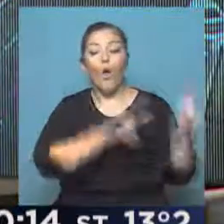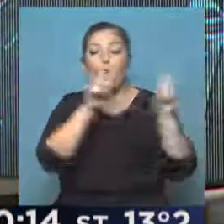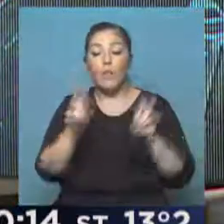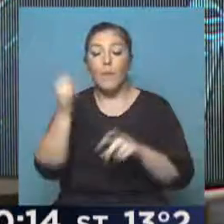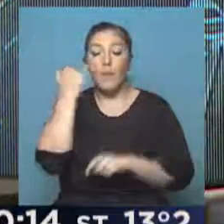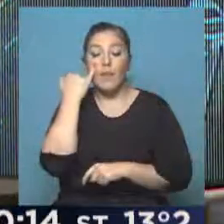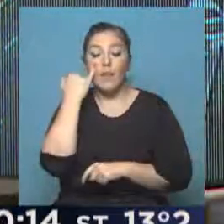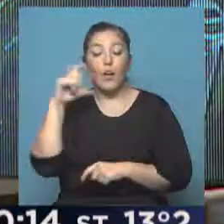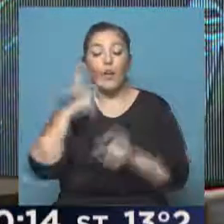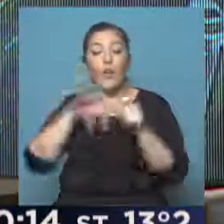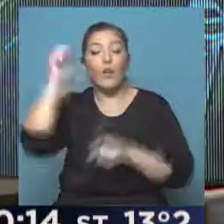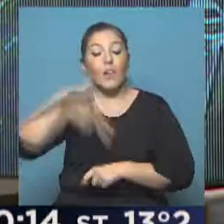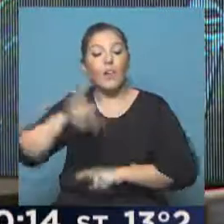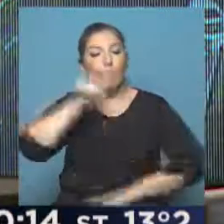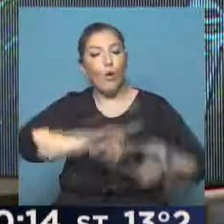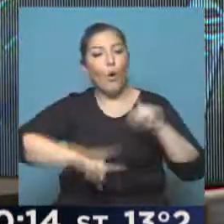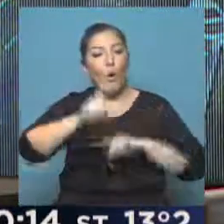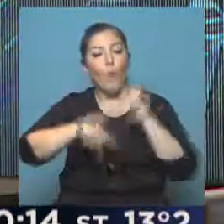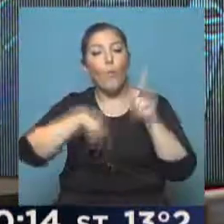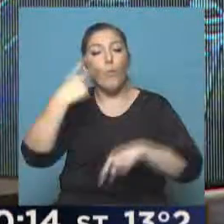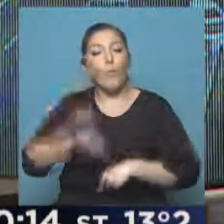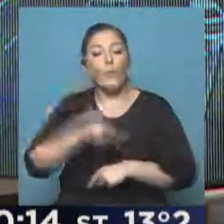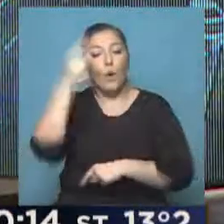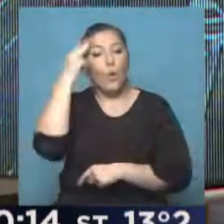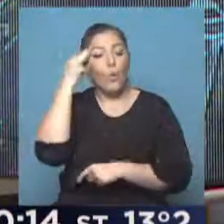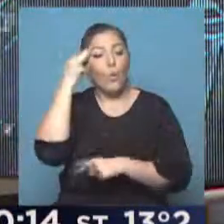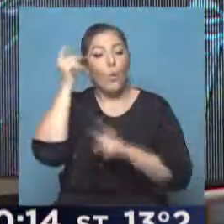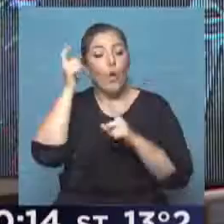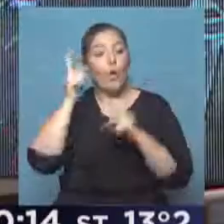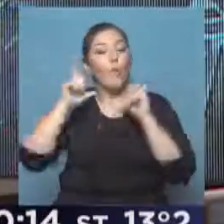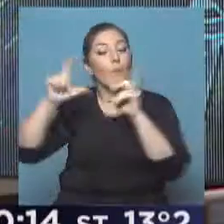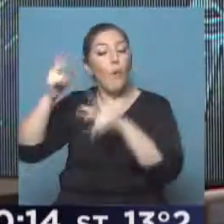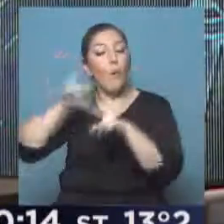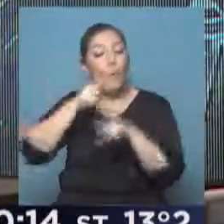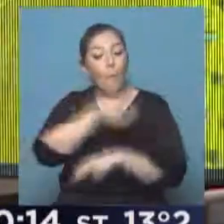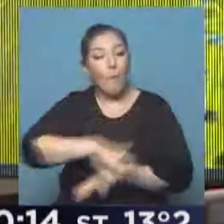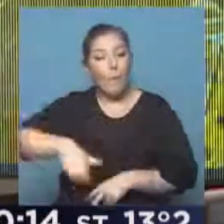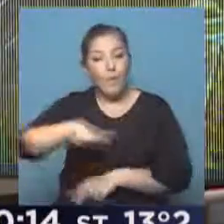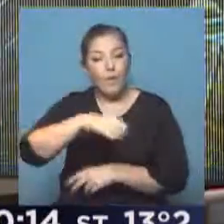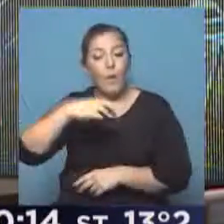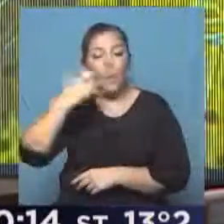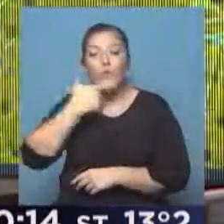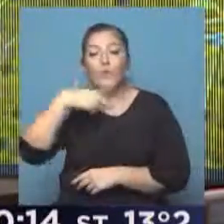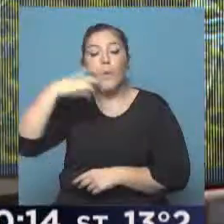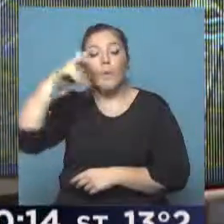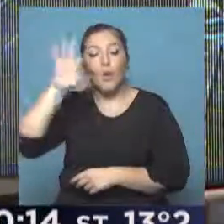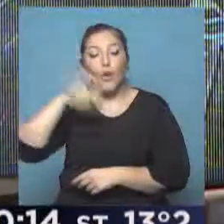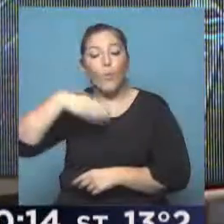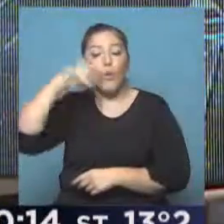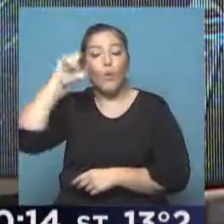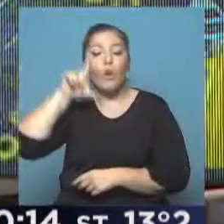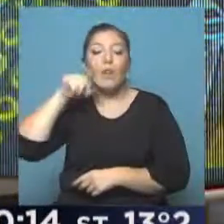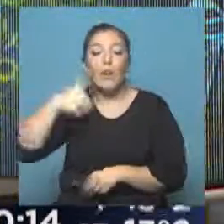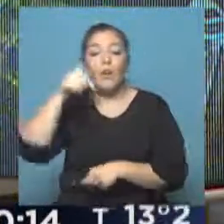Y mientras Cosquín organiza sus próximas 9 lunas en la Plaza Próspero Molina, se está llevando adelante